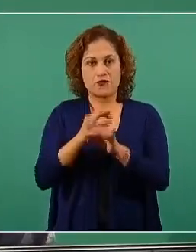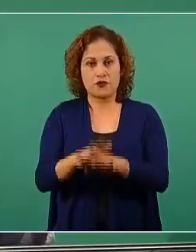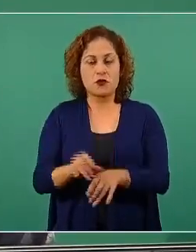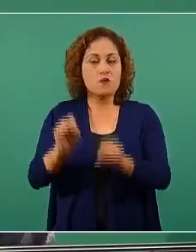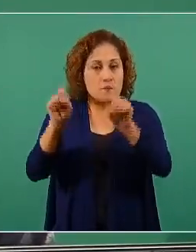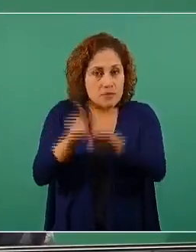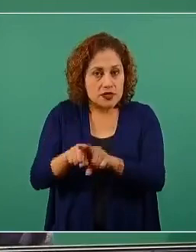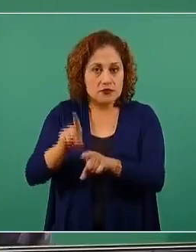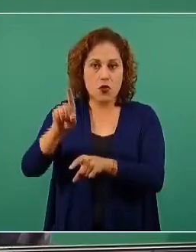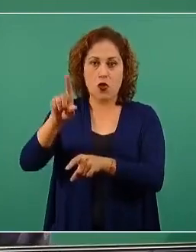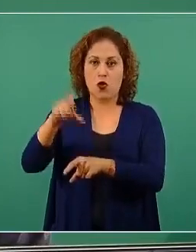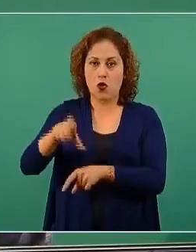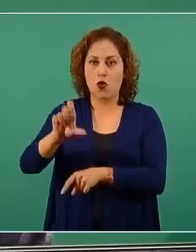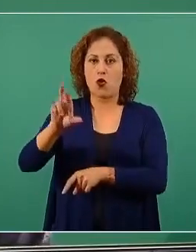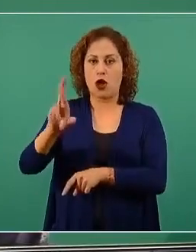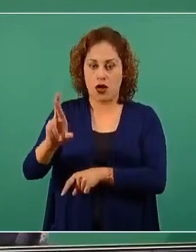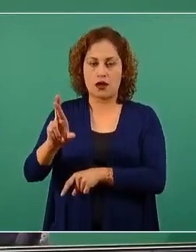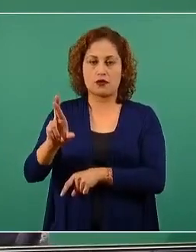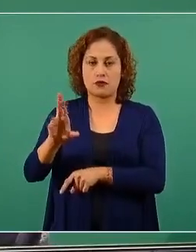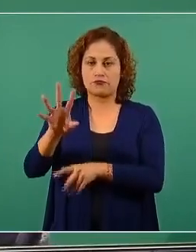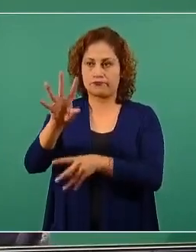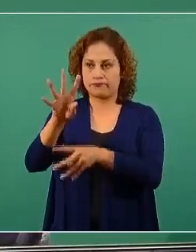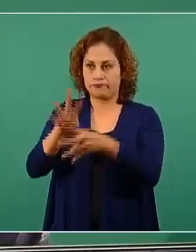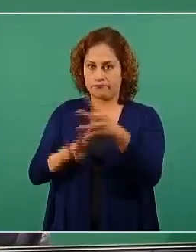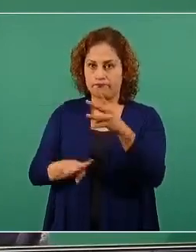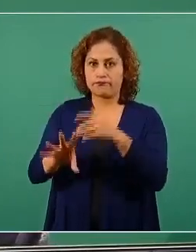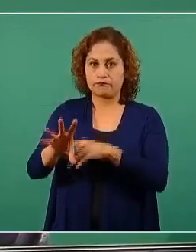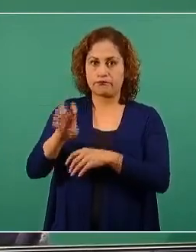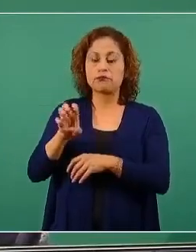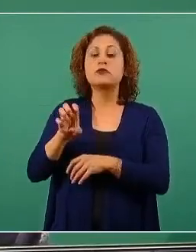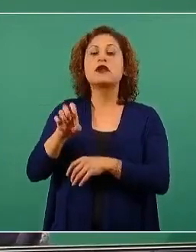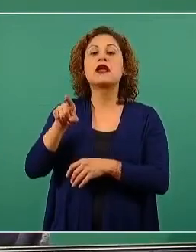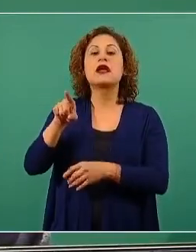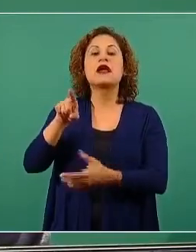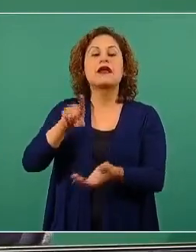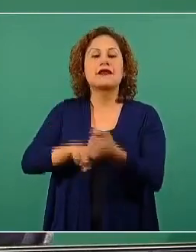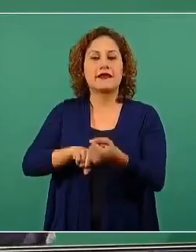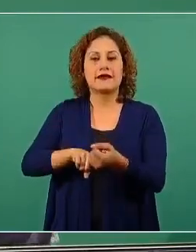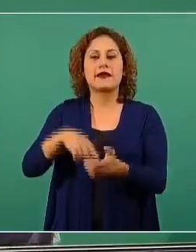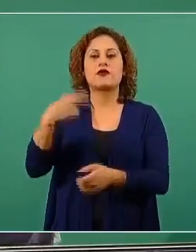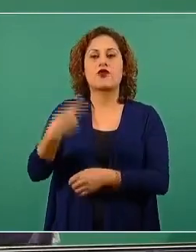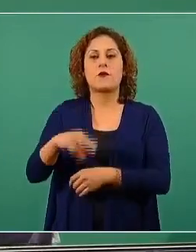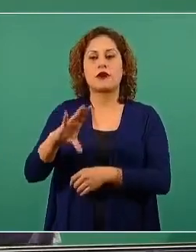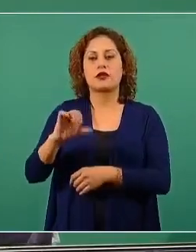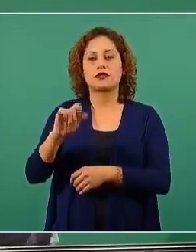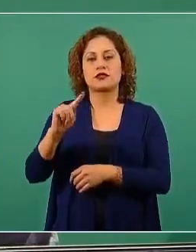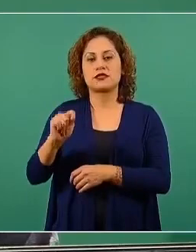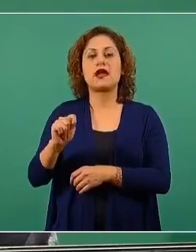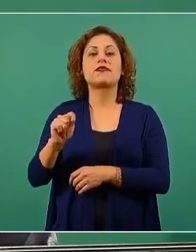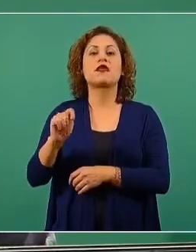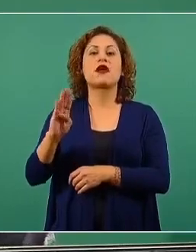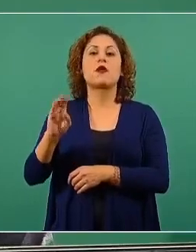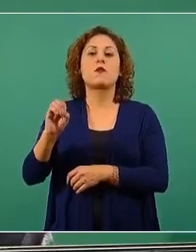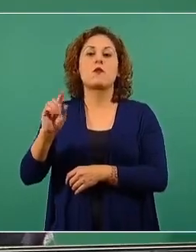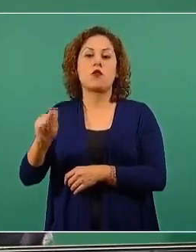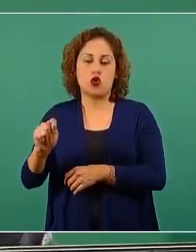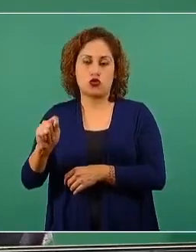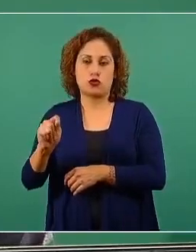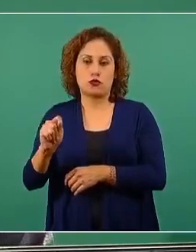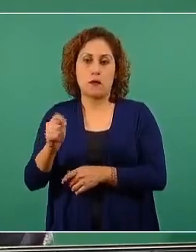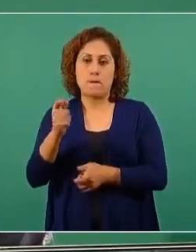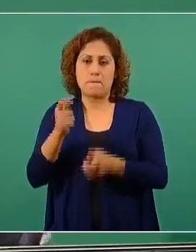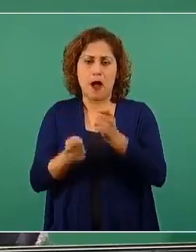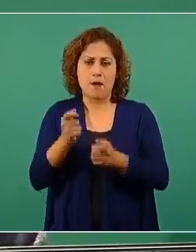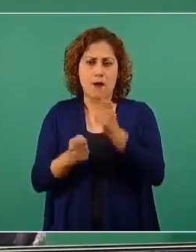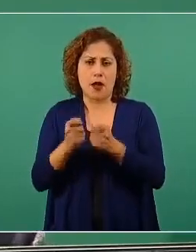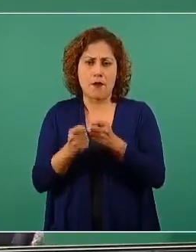carga una aplicación, esto se llama chatbot, es la tecnología de hoy, y uno le va haciendo preguntas a la